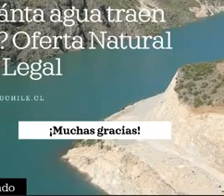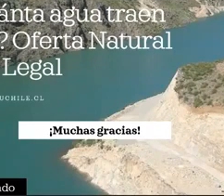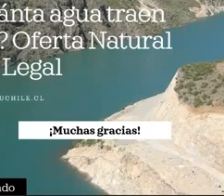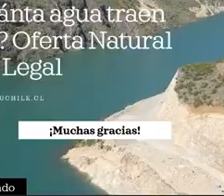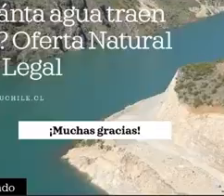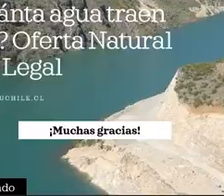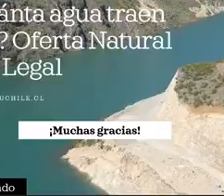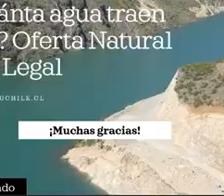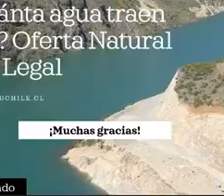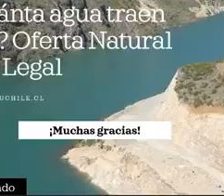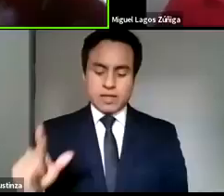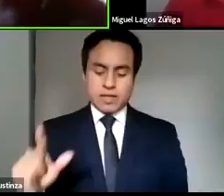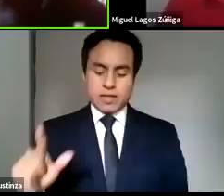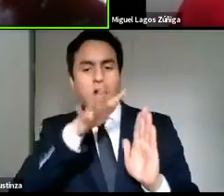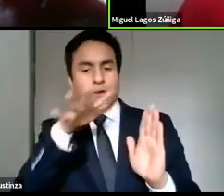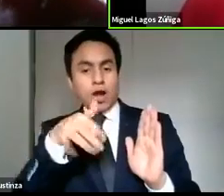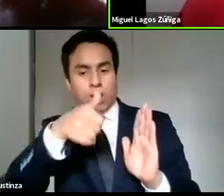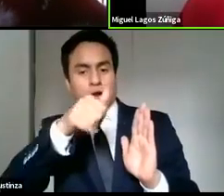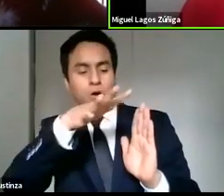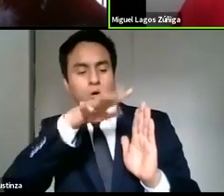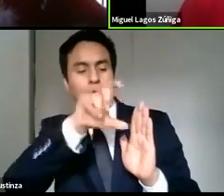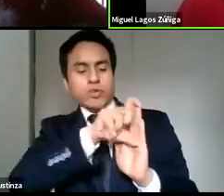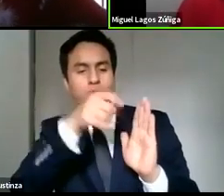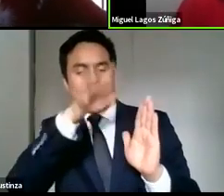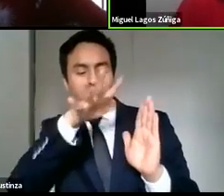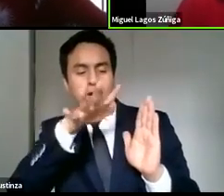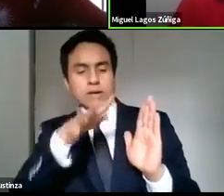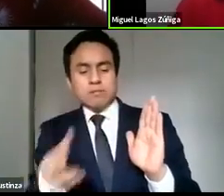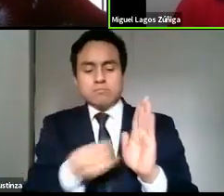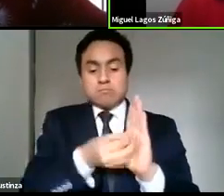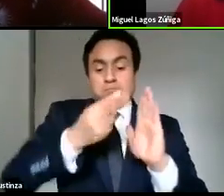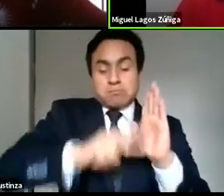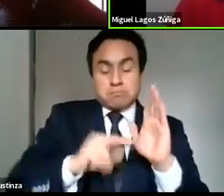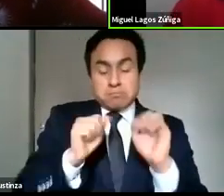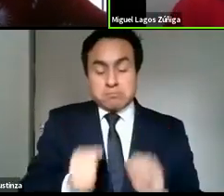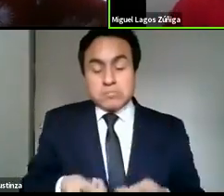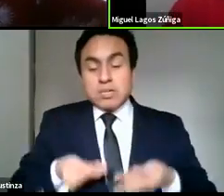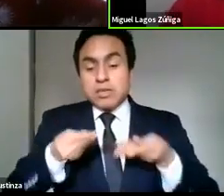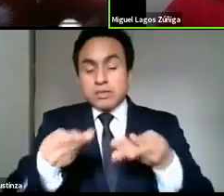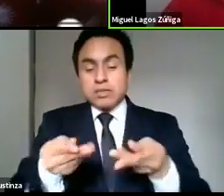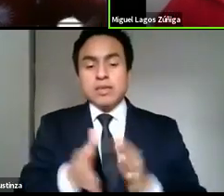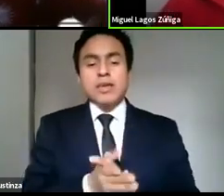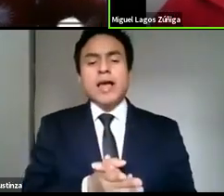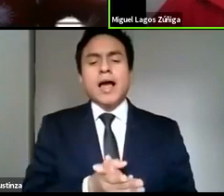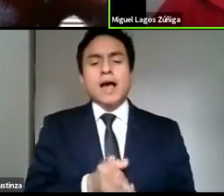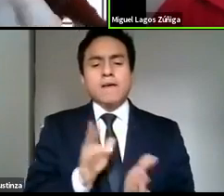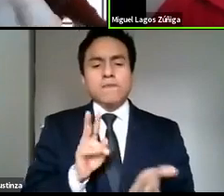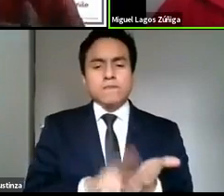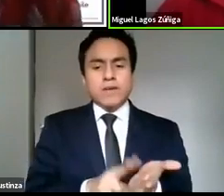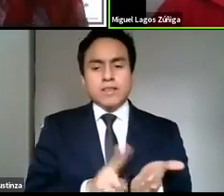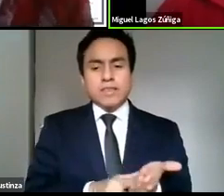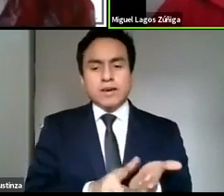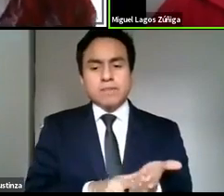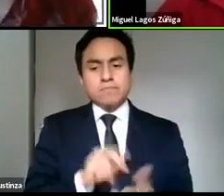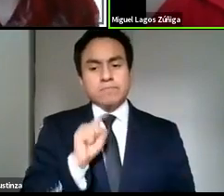Código de Aguas. Ya, sí, la verdad es que